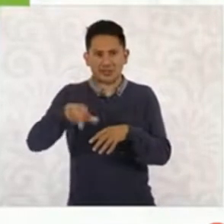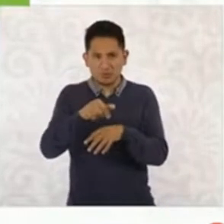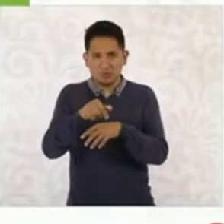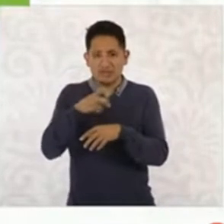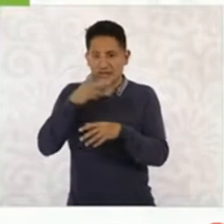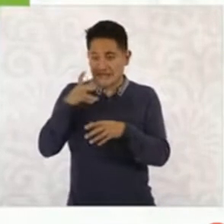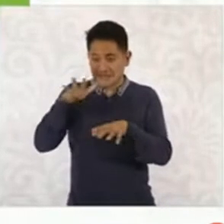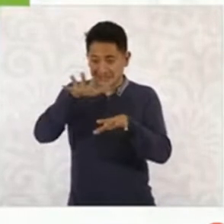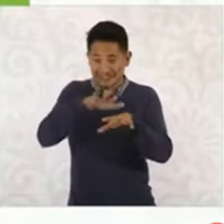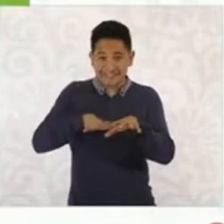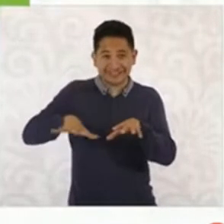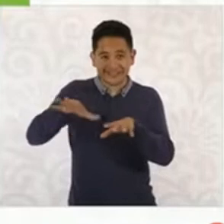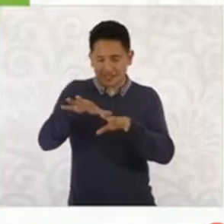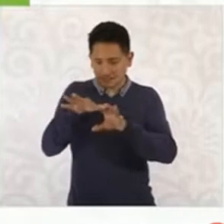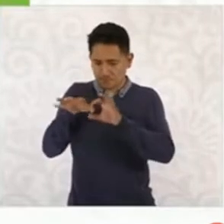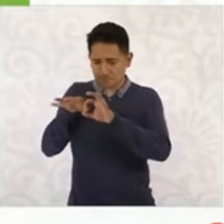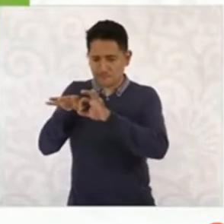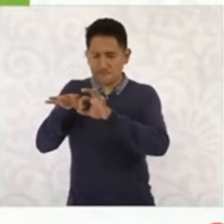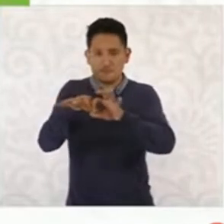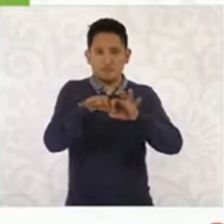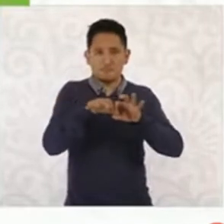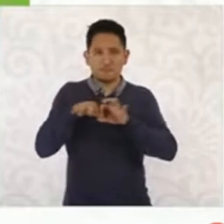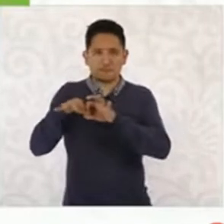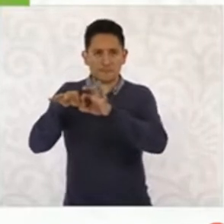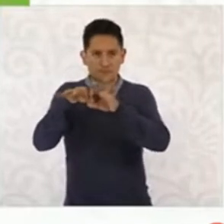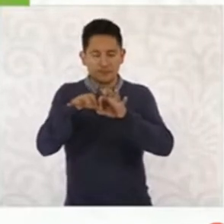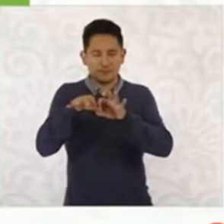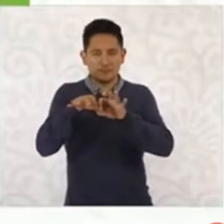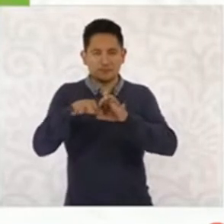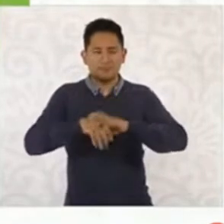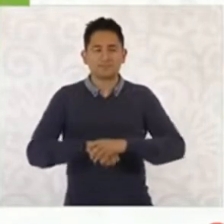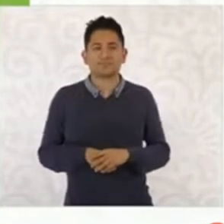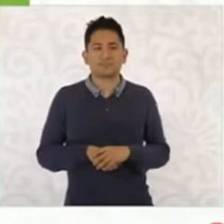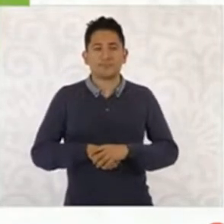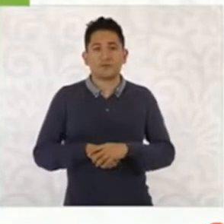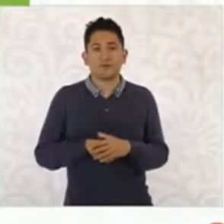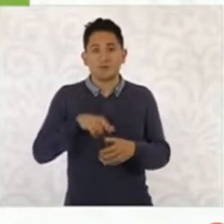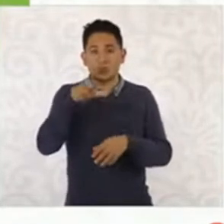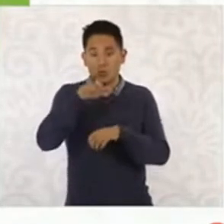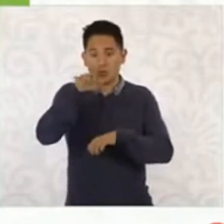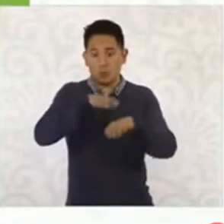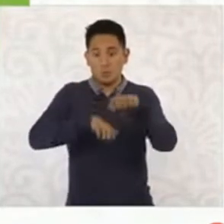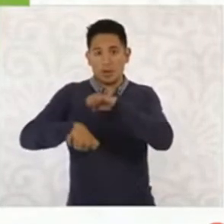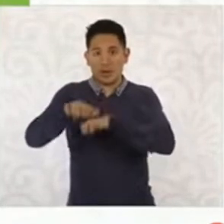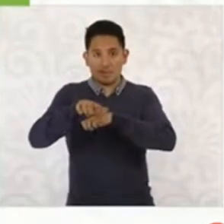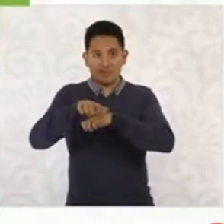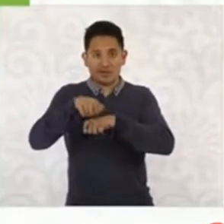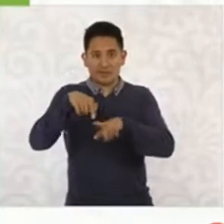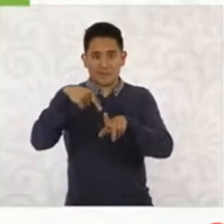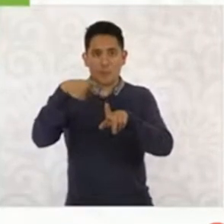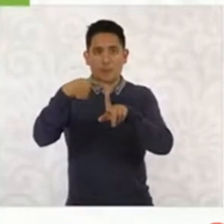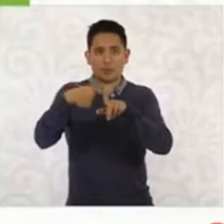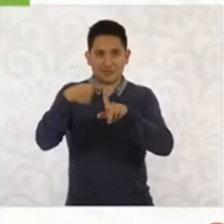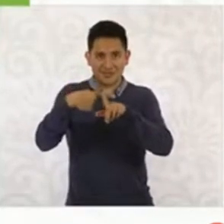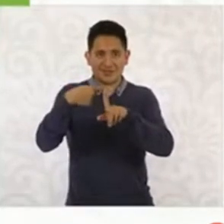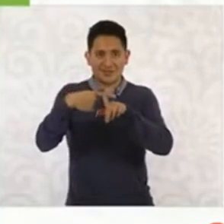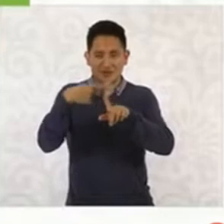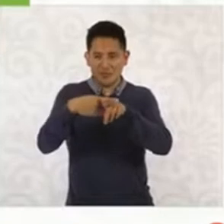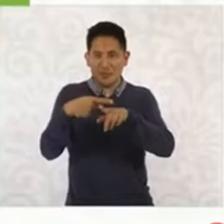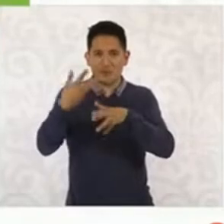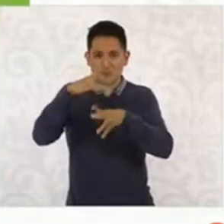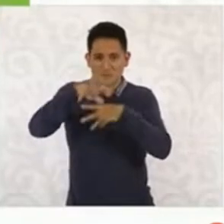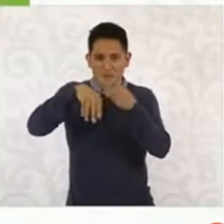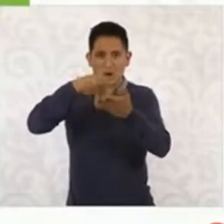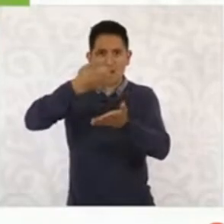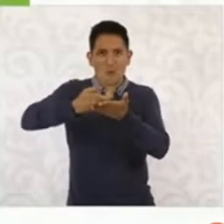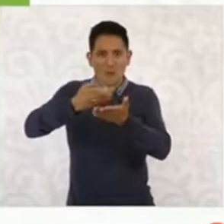consolidaban. Entonces, así una empresa, cuando le iba muy bien y tenía utilidades y